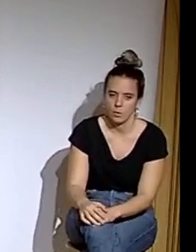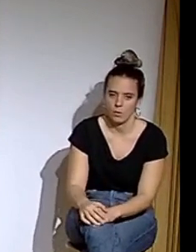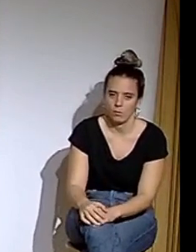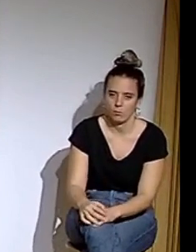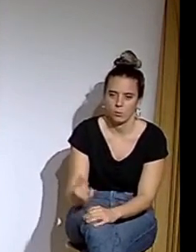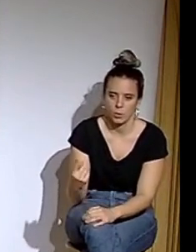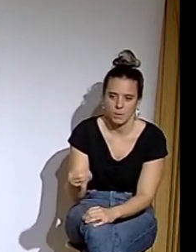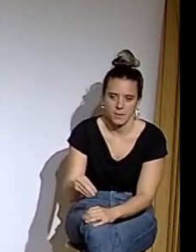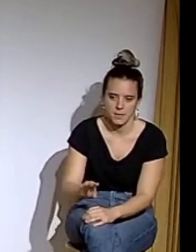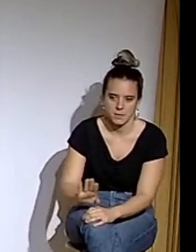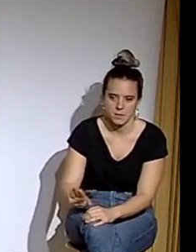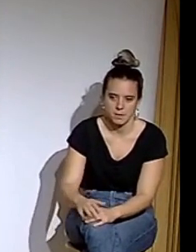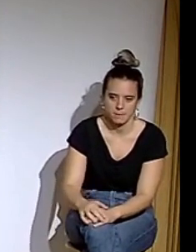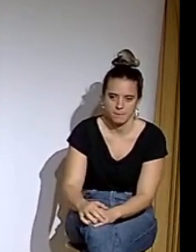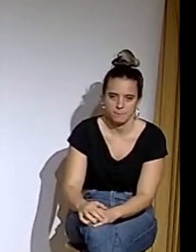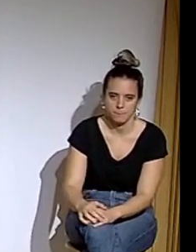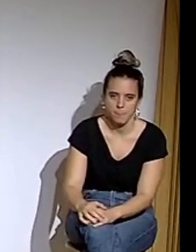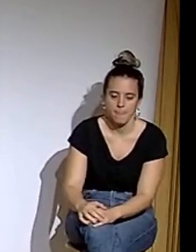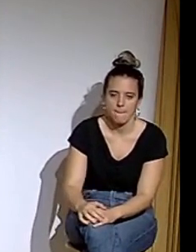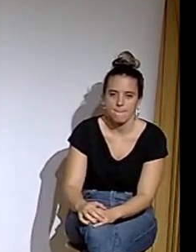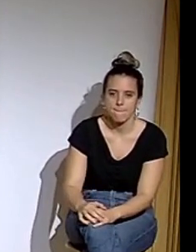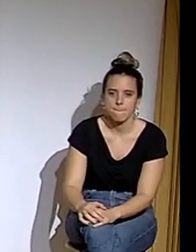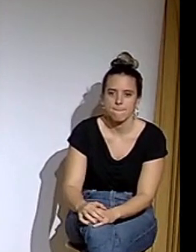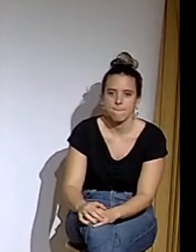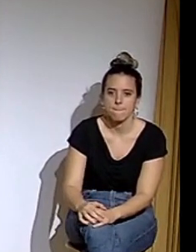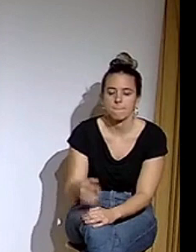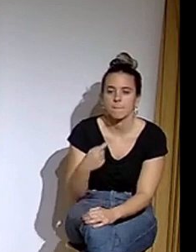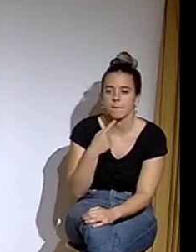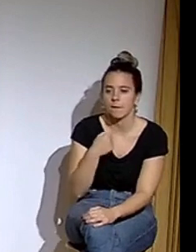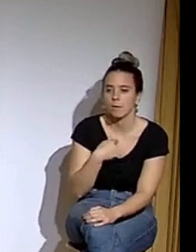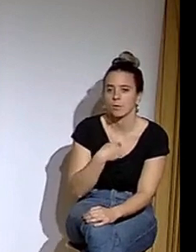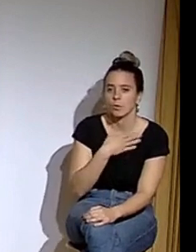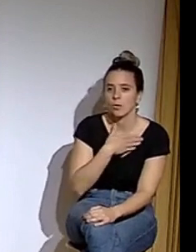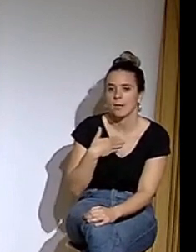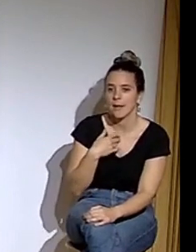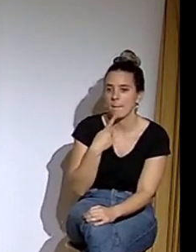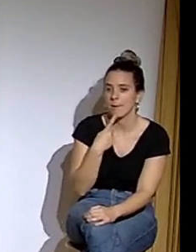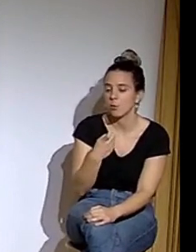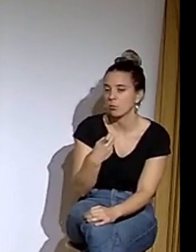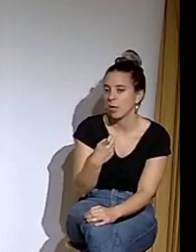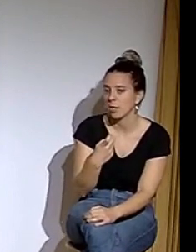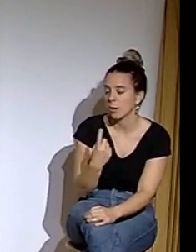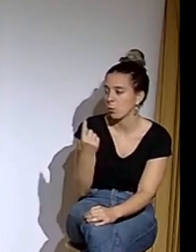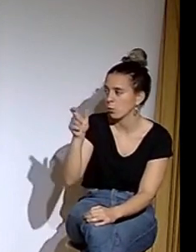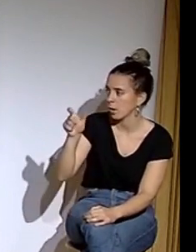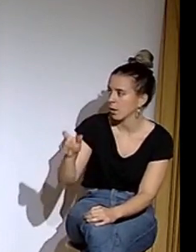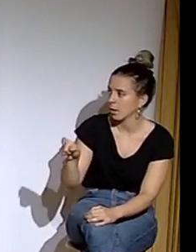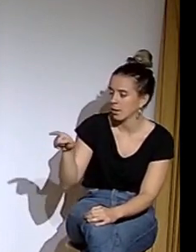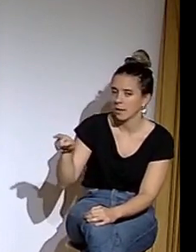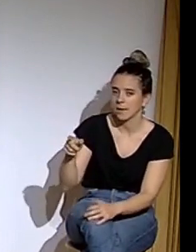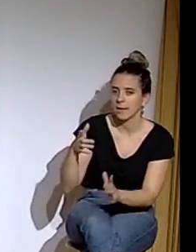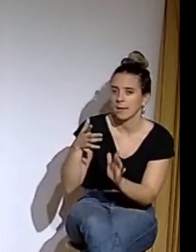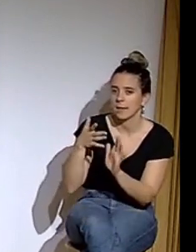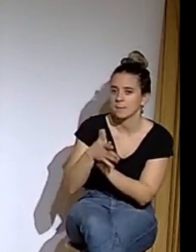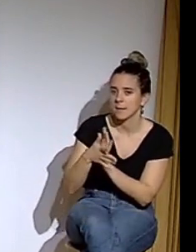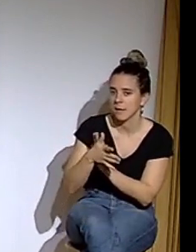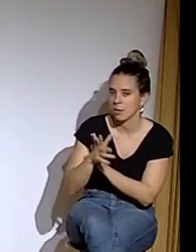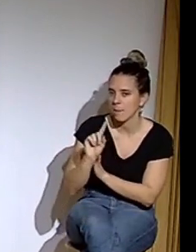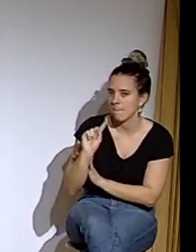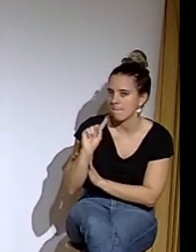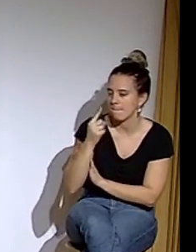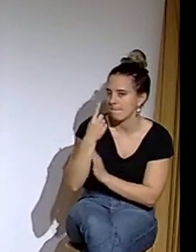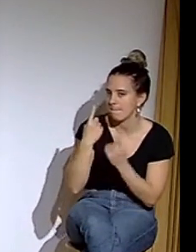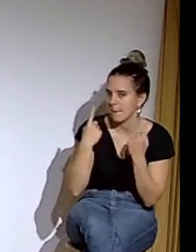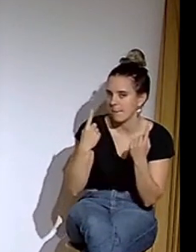Bueno yo quería preguntar que una de vosotras habéis explicado que era vuestra primera obra